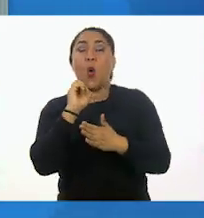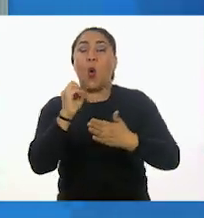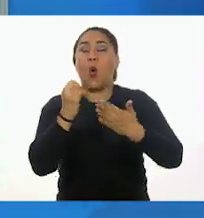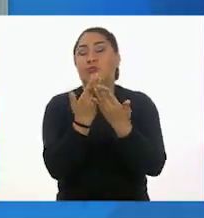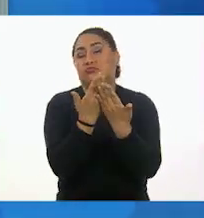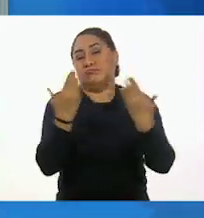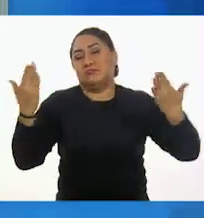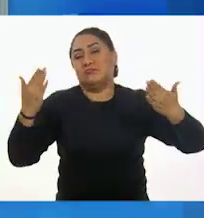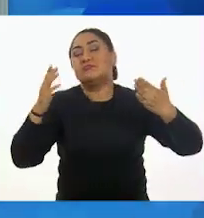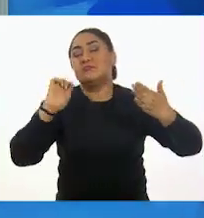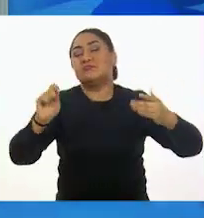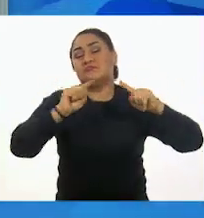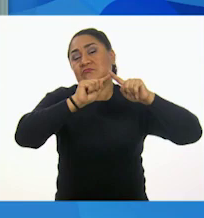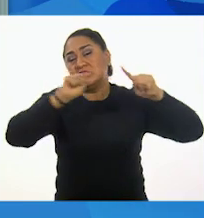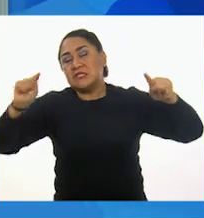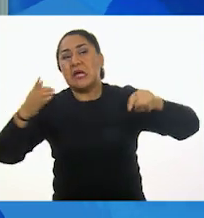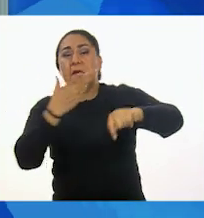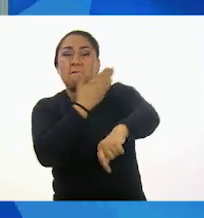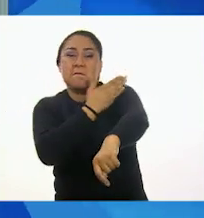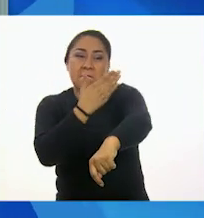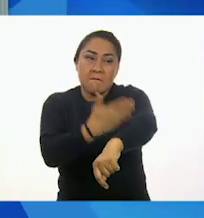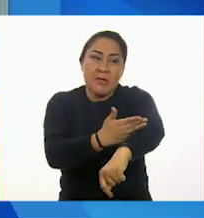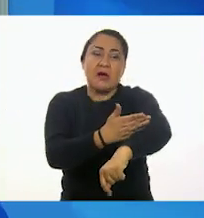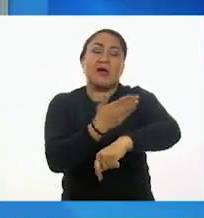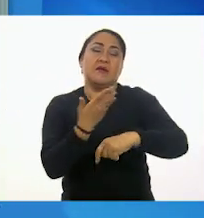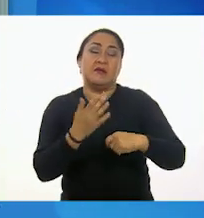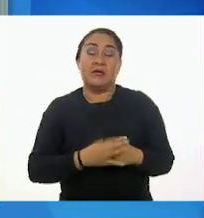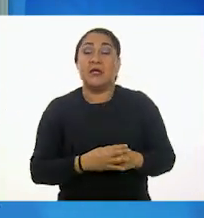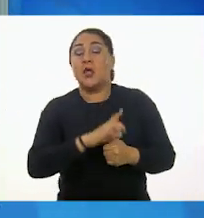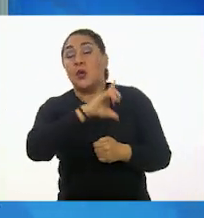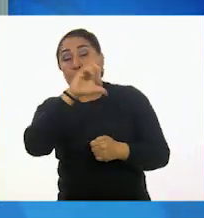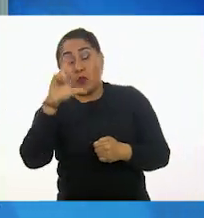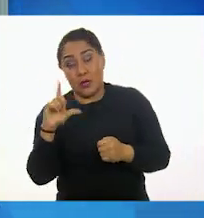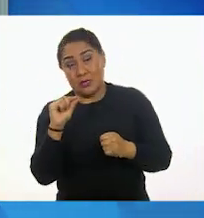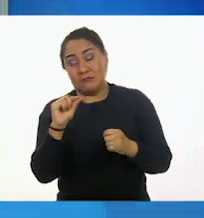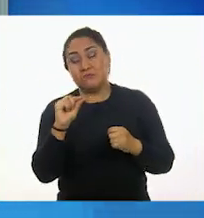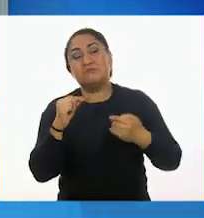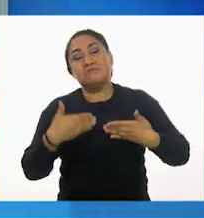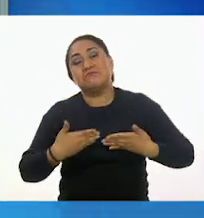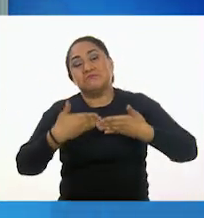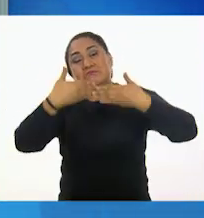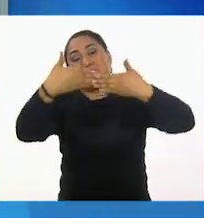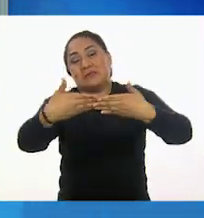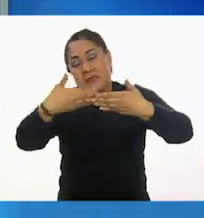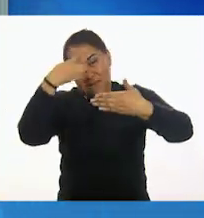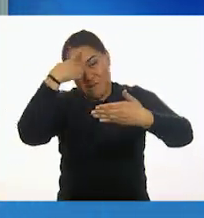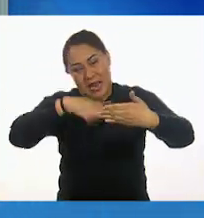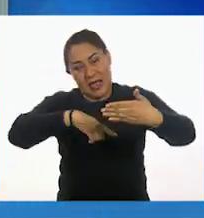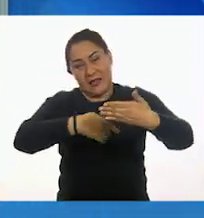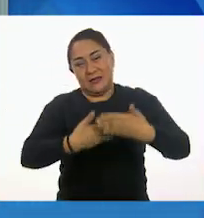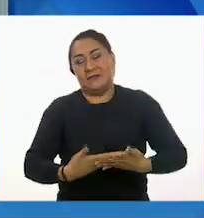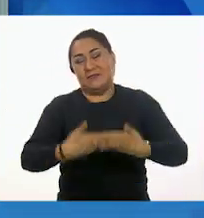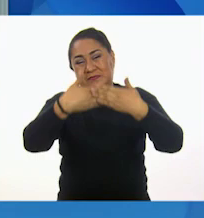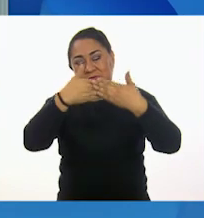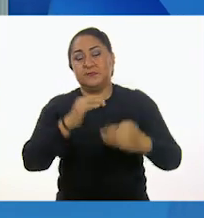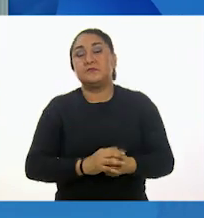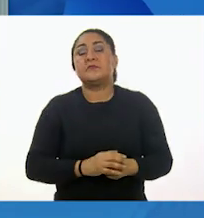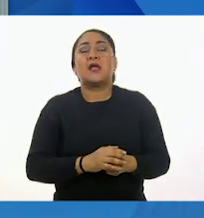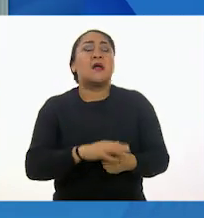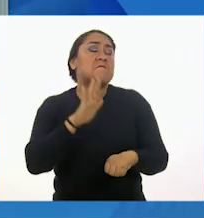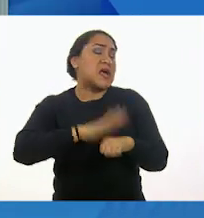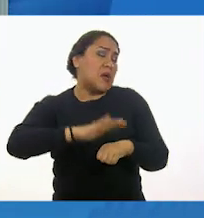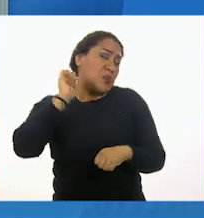grandes dimensiones, como madera o tela, que luego se colocan sobre un muro. Las expresiones